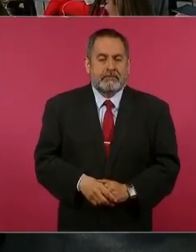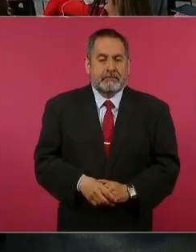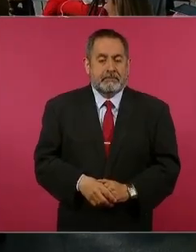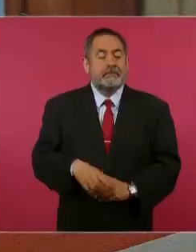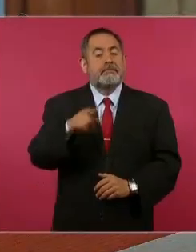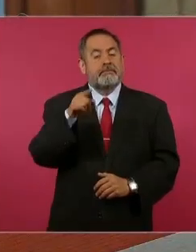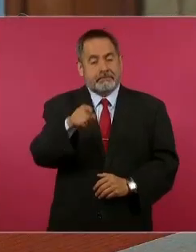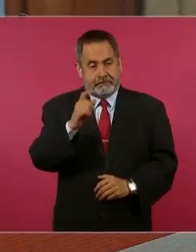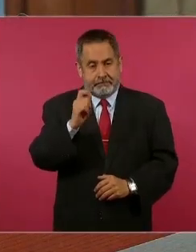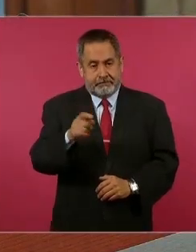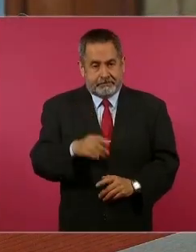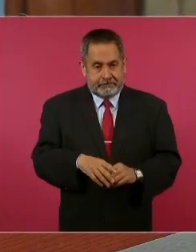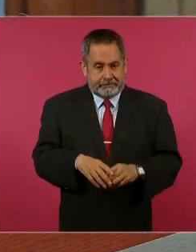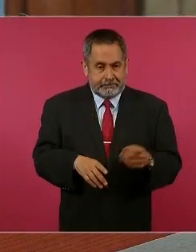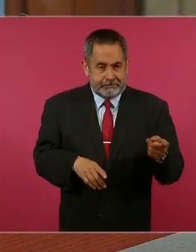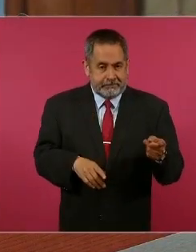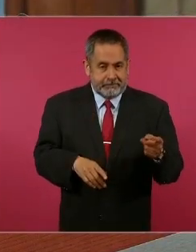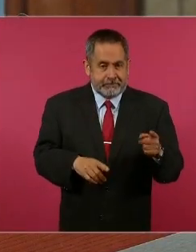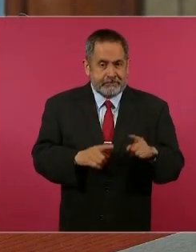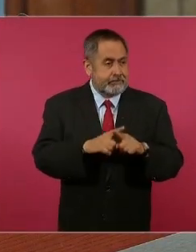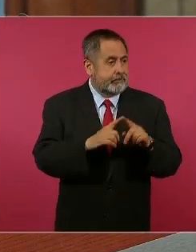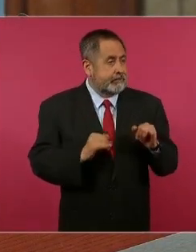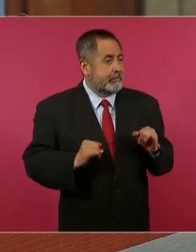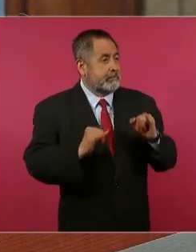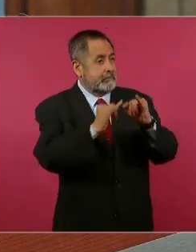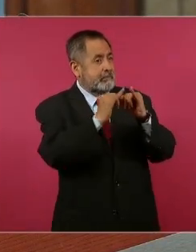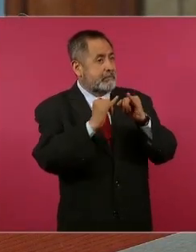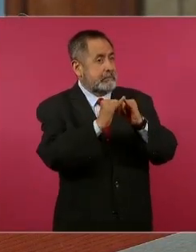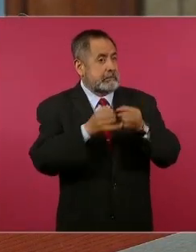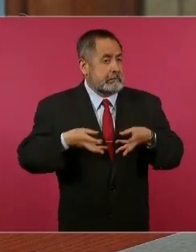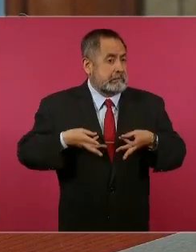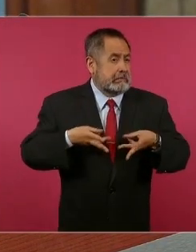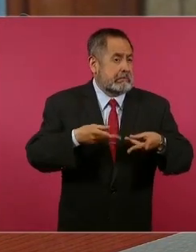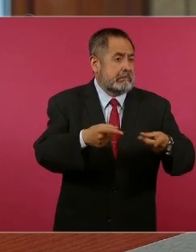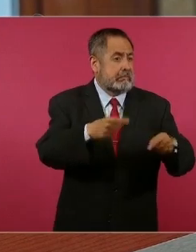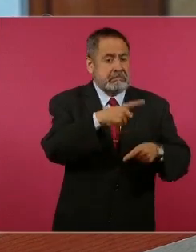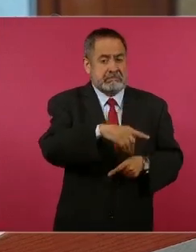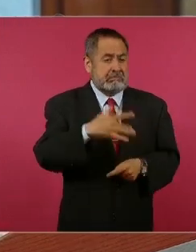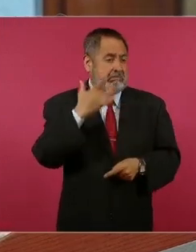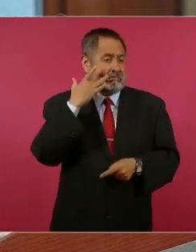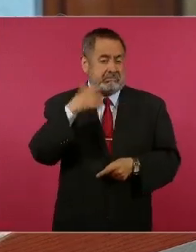Ah, y eliminar las dependencias y organismos onerosos, elitistas,